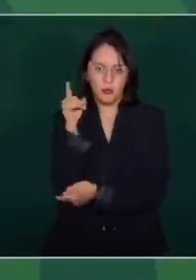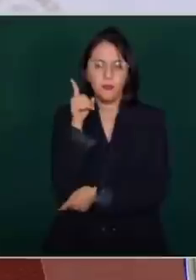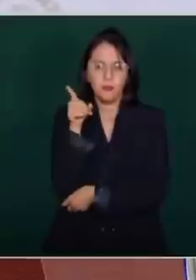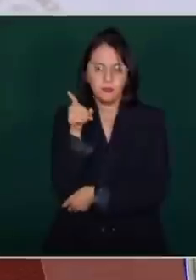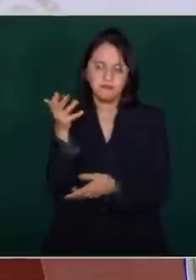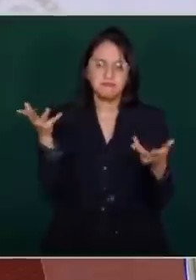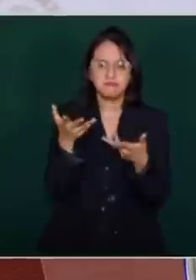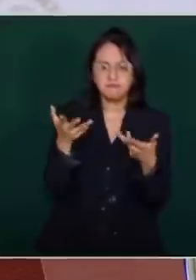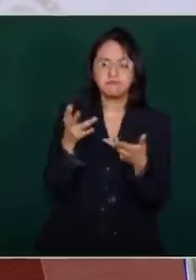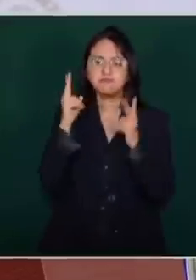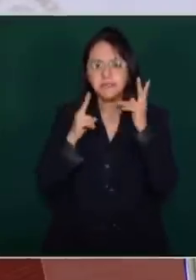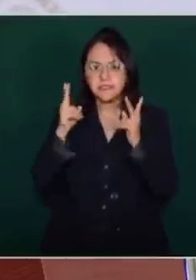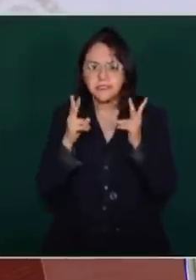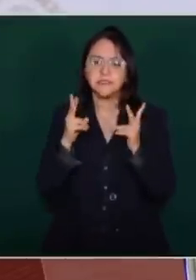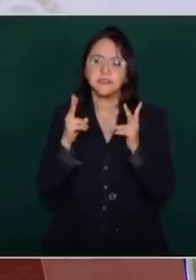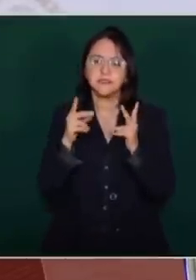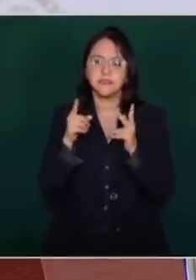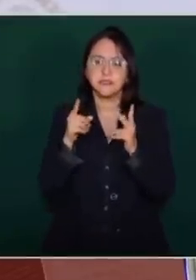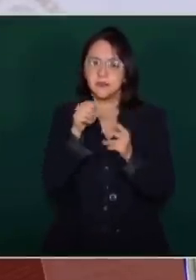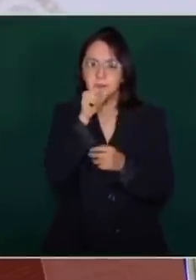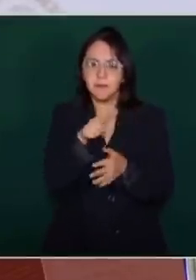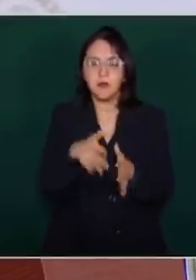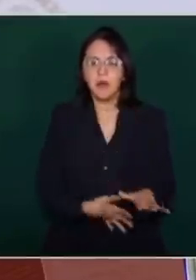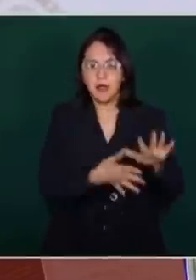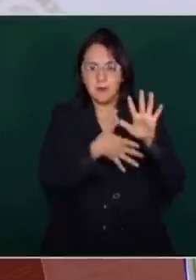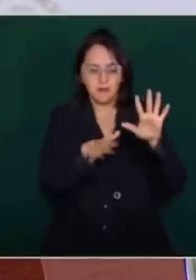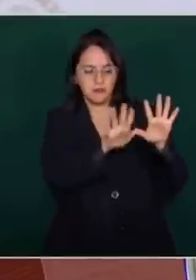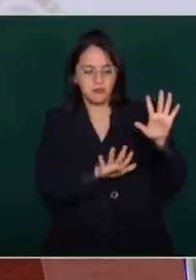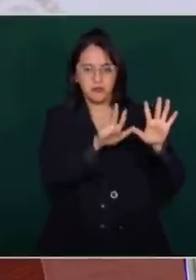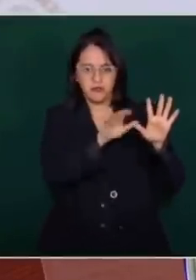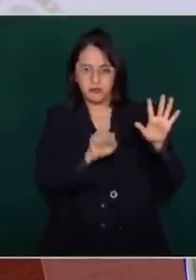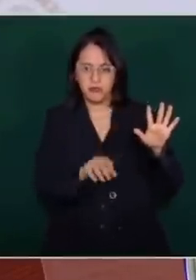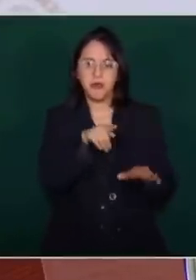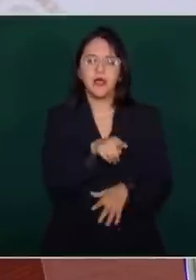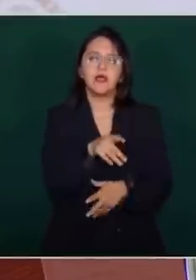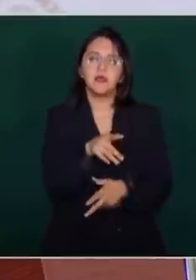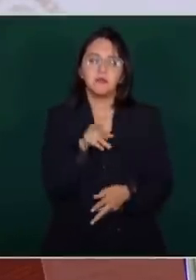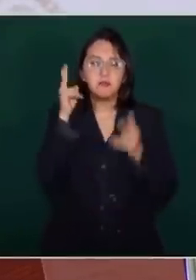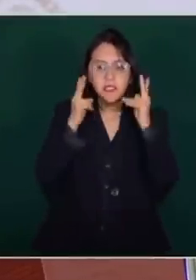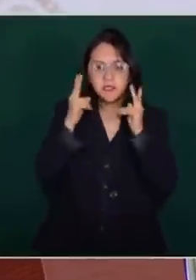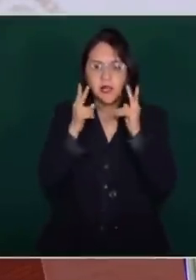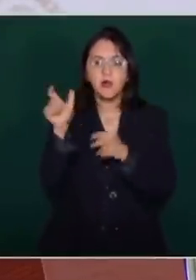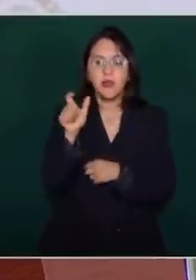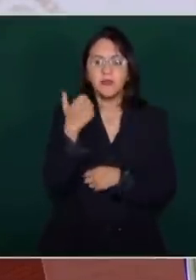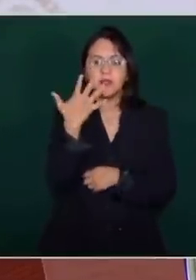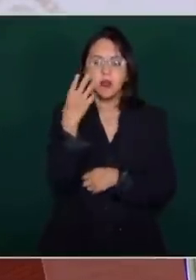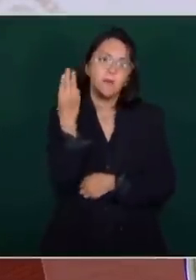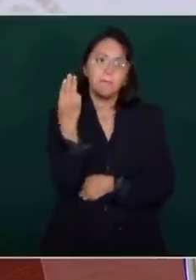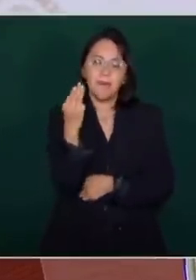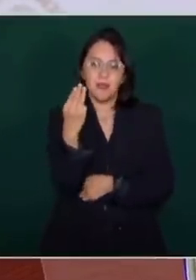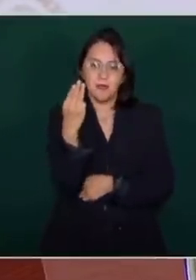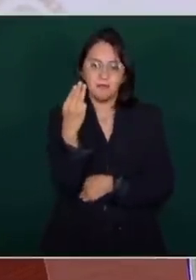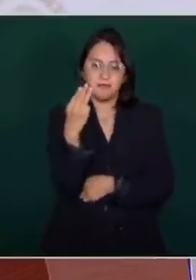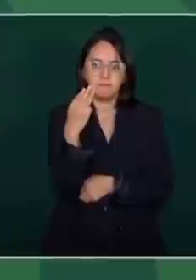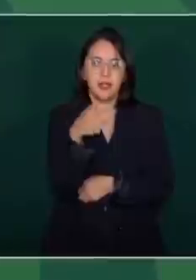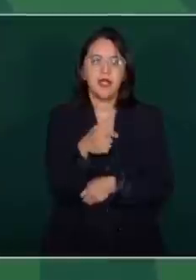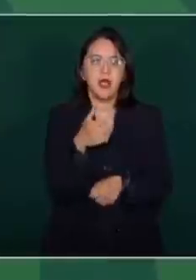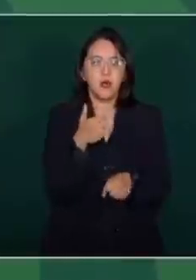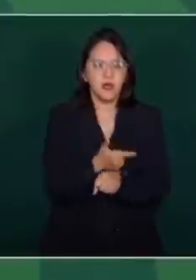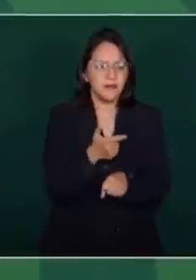vamos a llevar a cabo una gira por Centroamérica y por el Caribe. Vamos a visitar a partir del día 5 de mayo